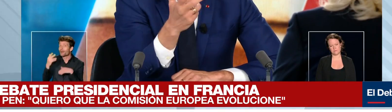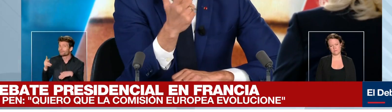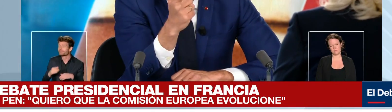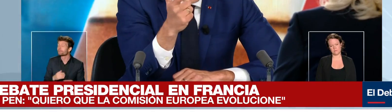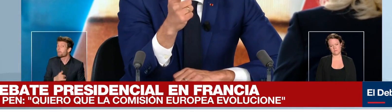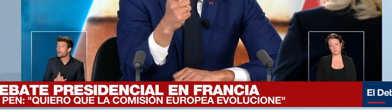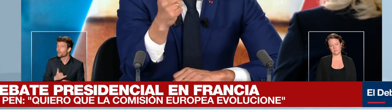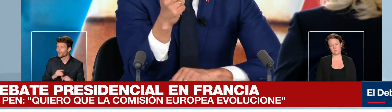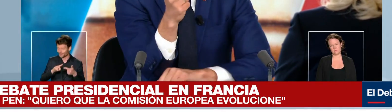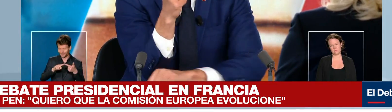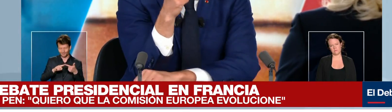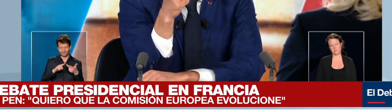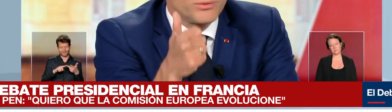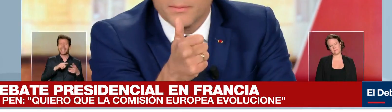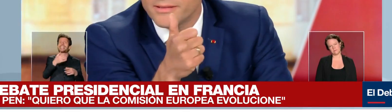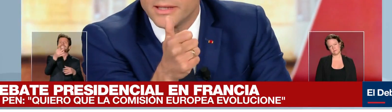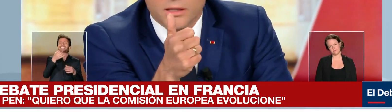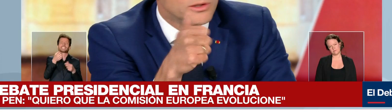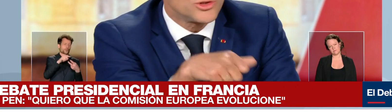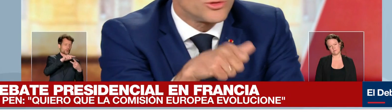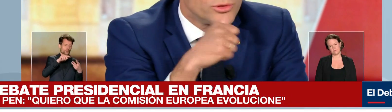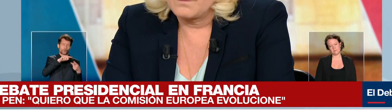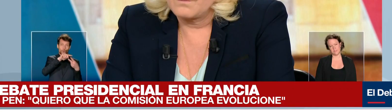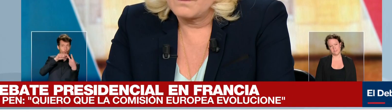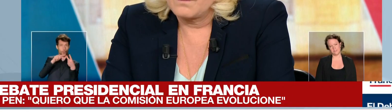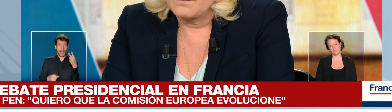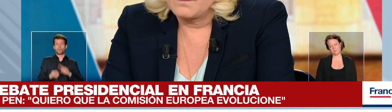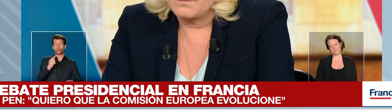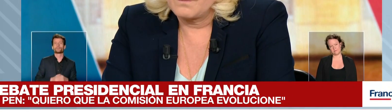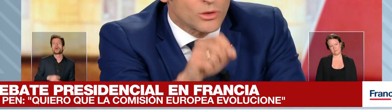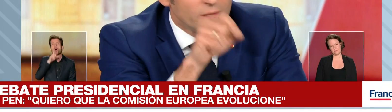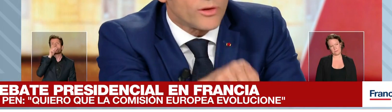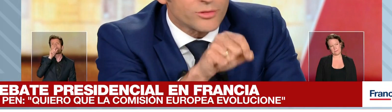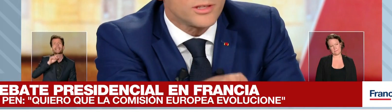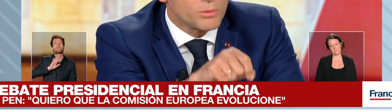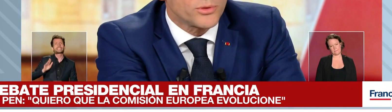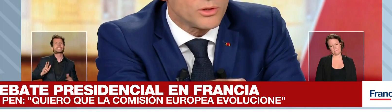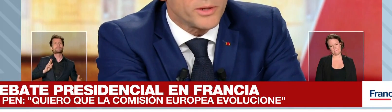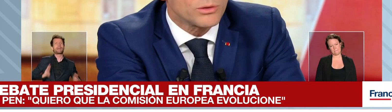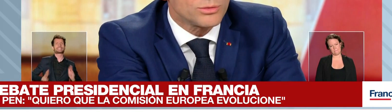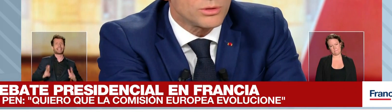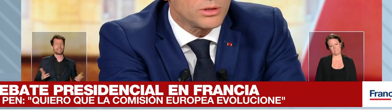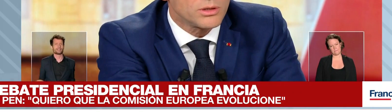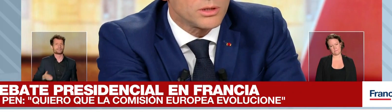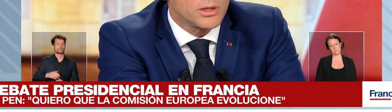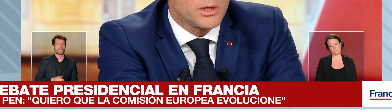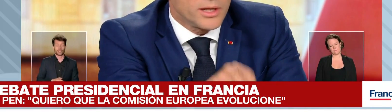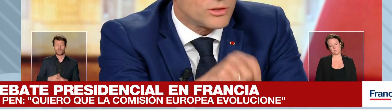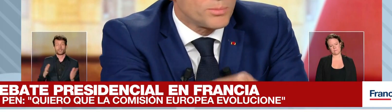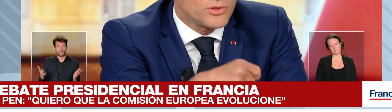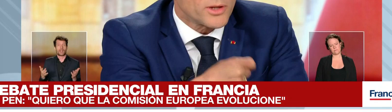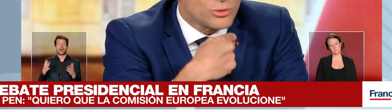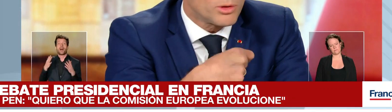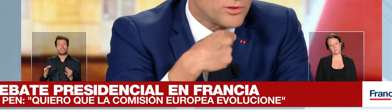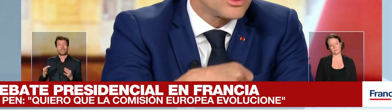es algo sorprendente en su programa. Y si todo es cosas importantes, los pollos brasileros, quiero informarle que Francia se opuso al